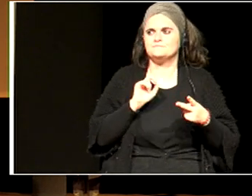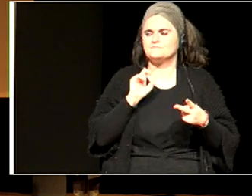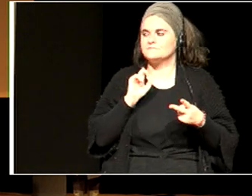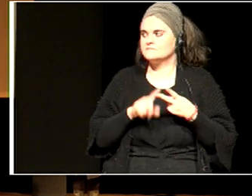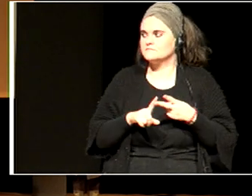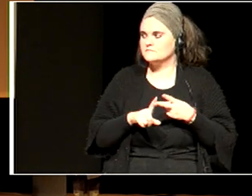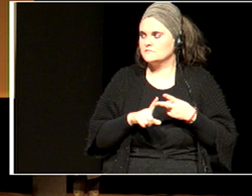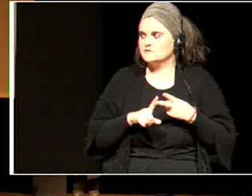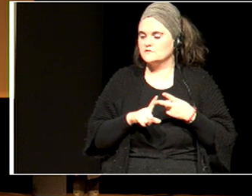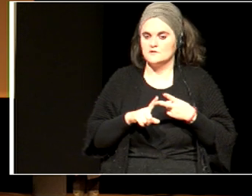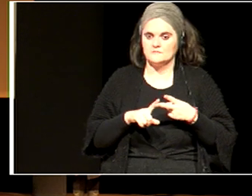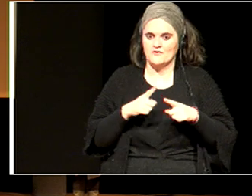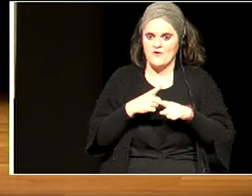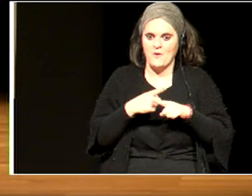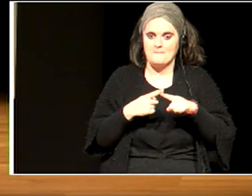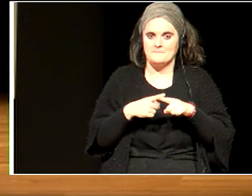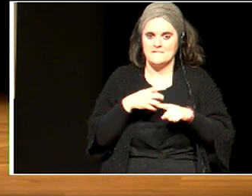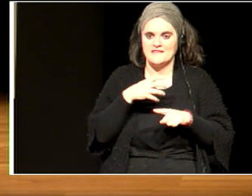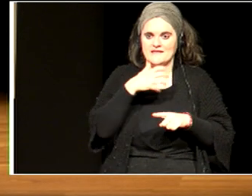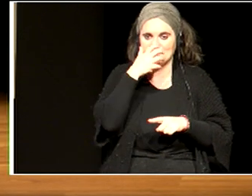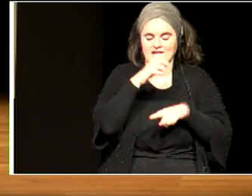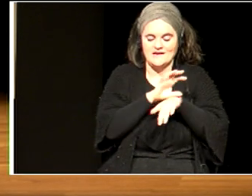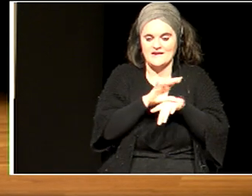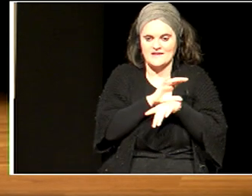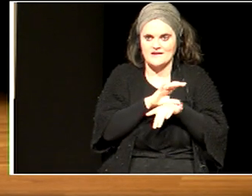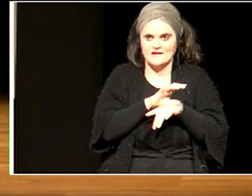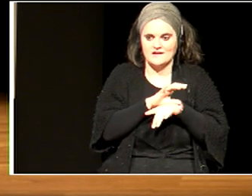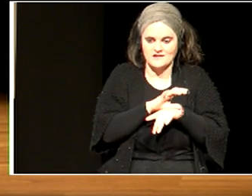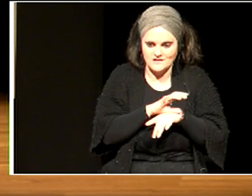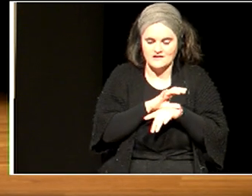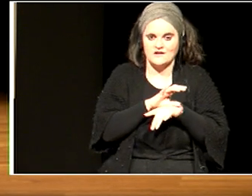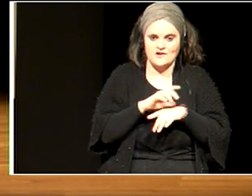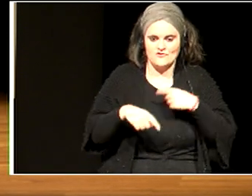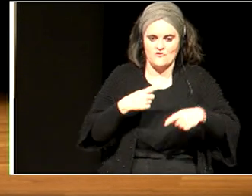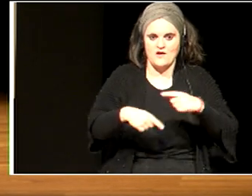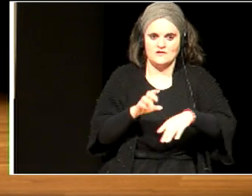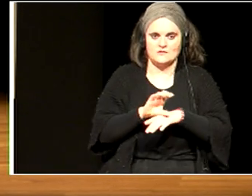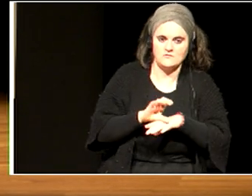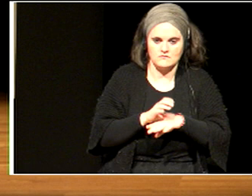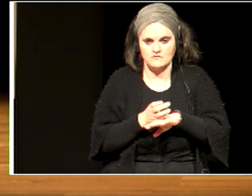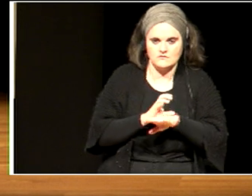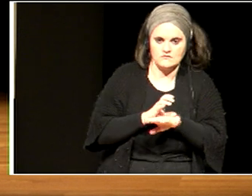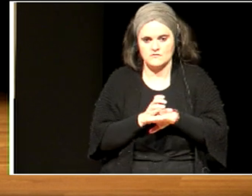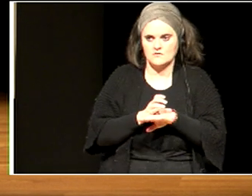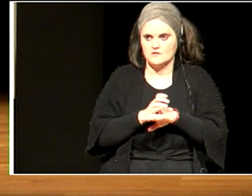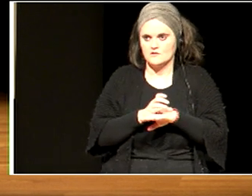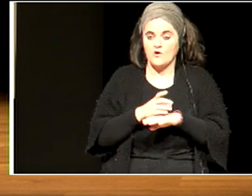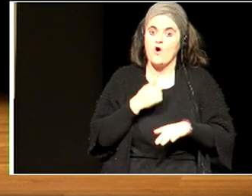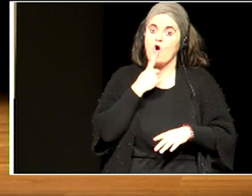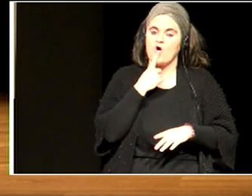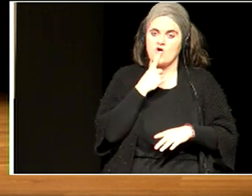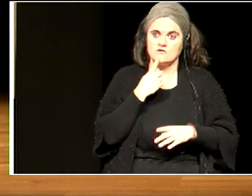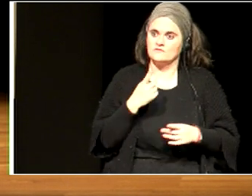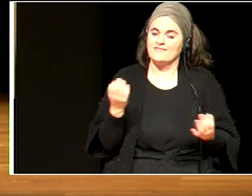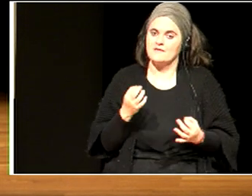o sexto zonas y en italia y como un ping-pong de esos no en naranja entera